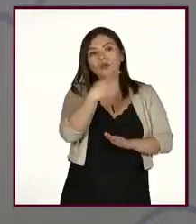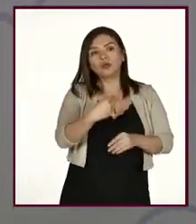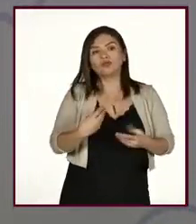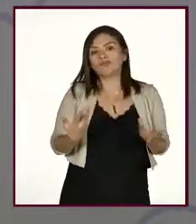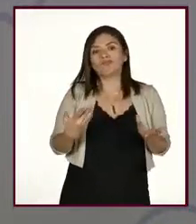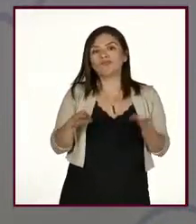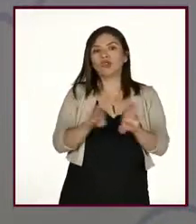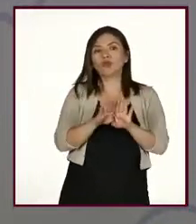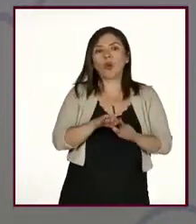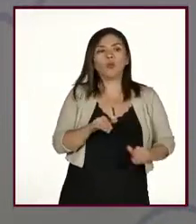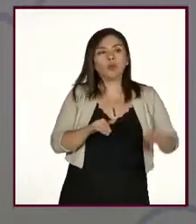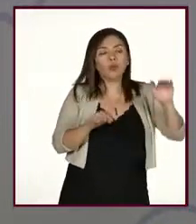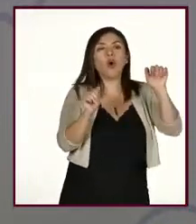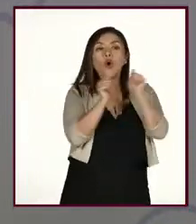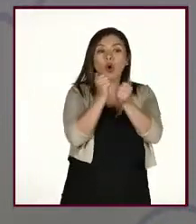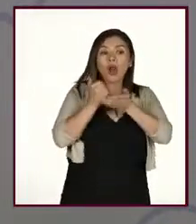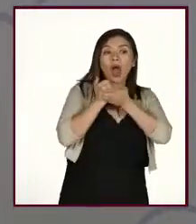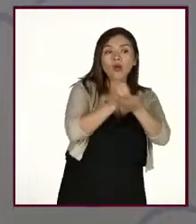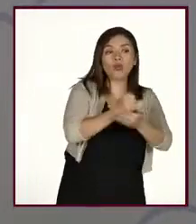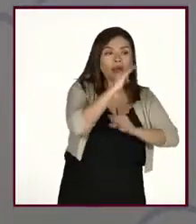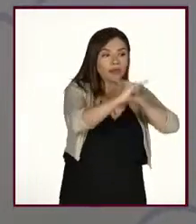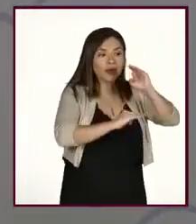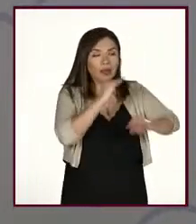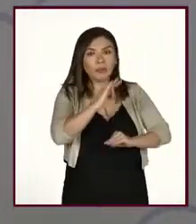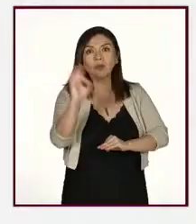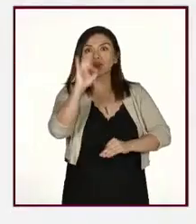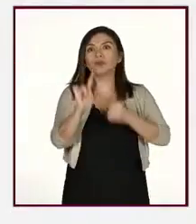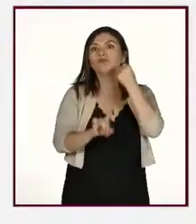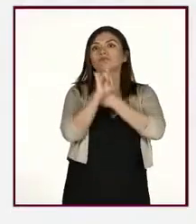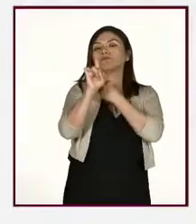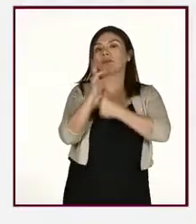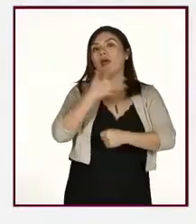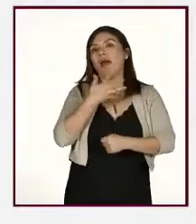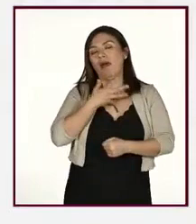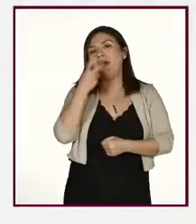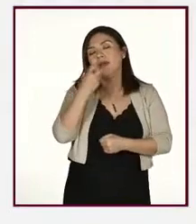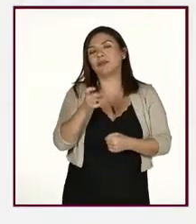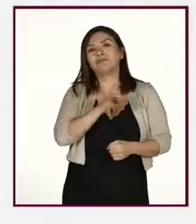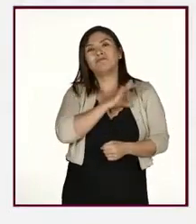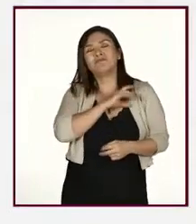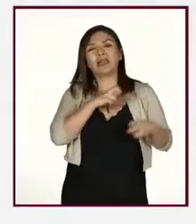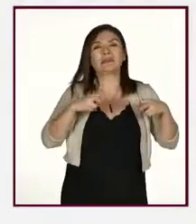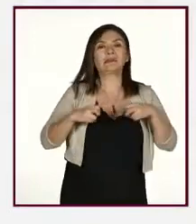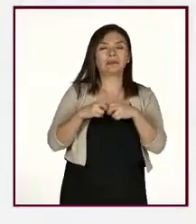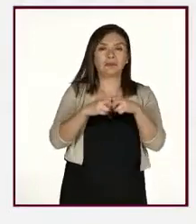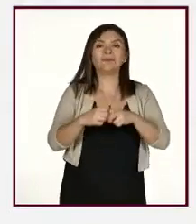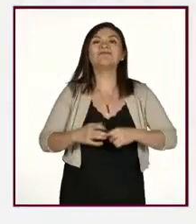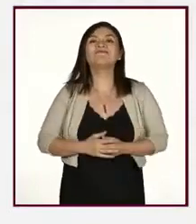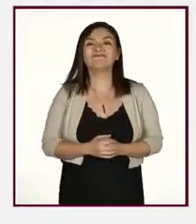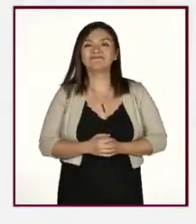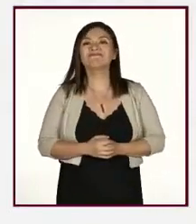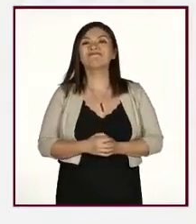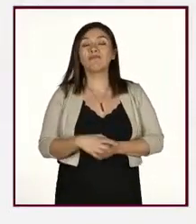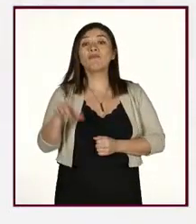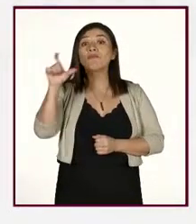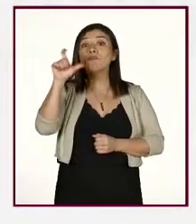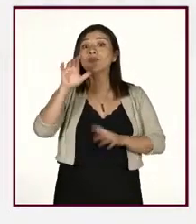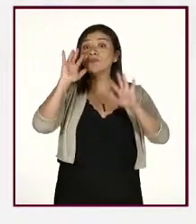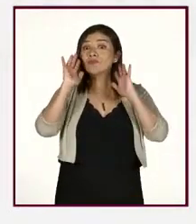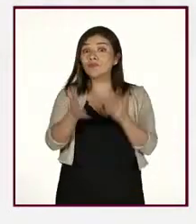que recibe un tratamiento ante una situación de un trastorno de ansiedad generalizada, ¿sí? Y bueno, ya cuando tenemos